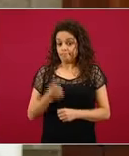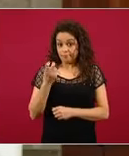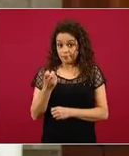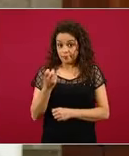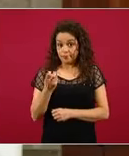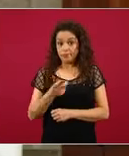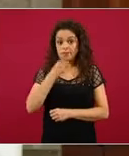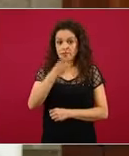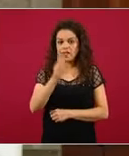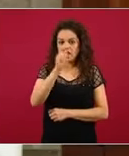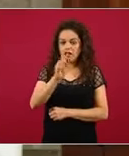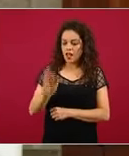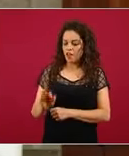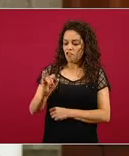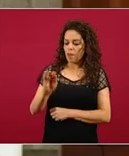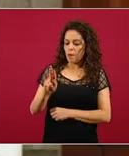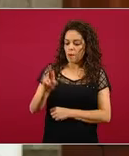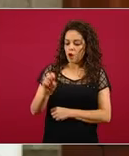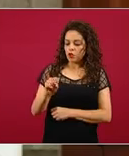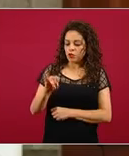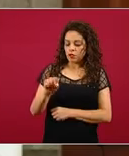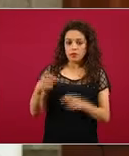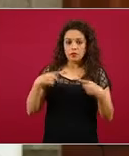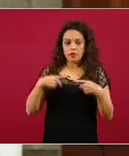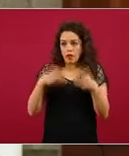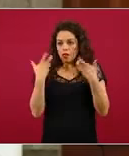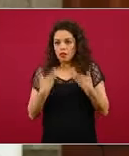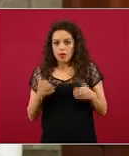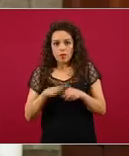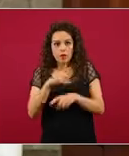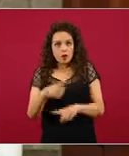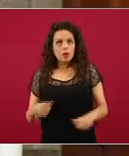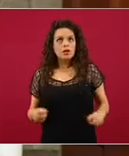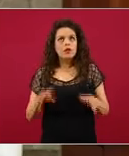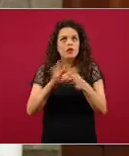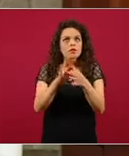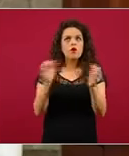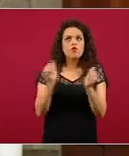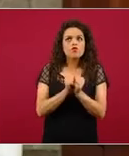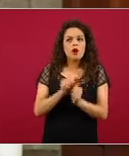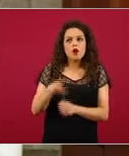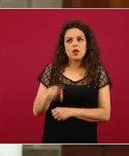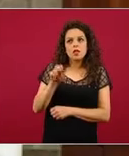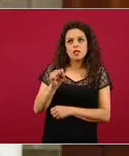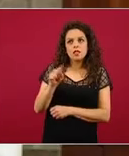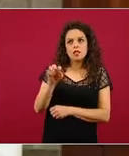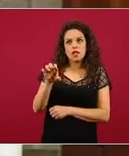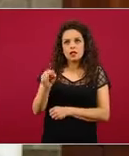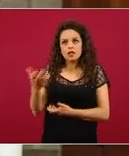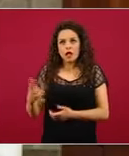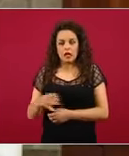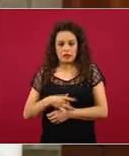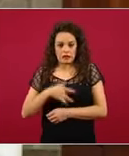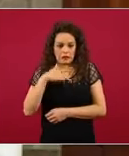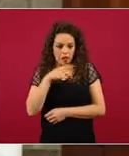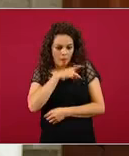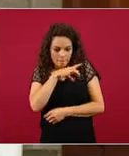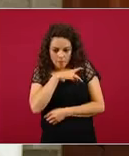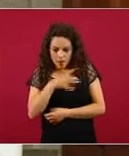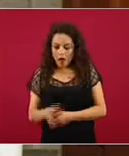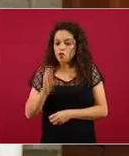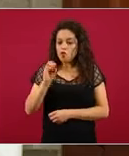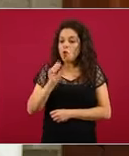de fibrosis, ¿no?, y luego mucha gente se espanta porque asocia fibrosis a fibrosis quística y entonces tiene mucho miedo, o también